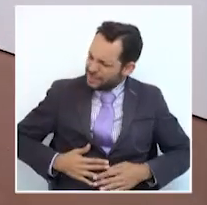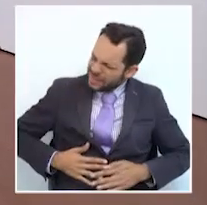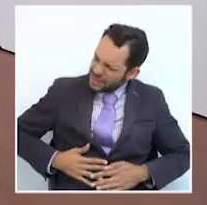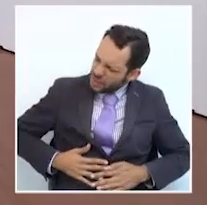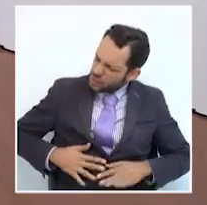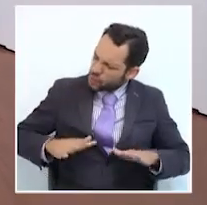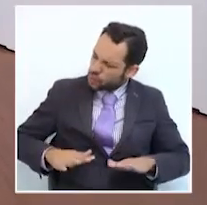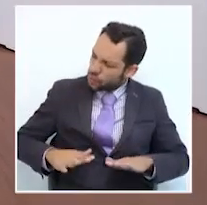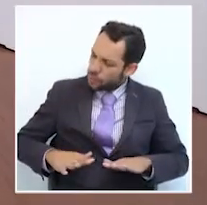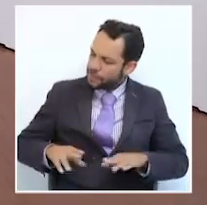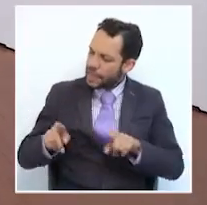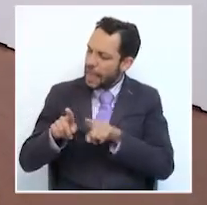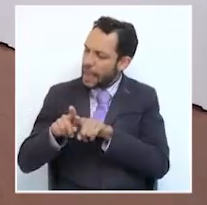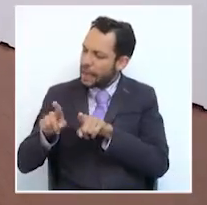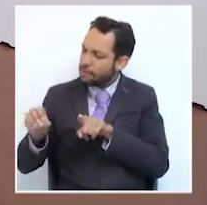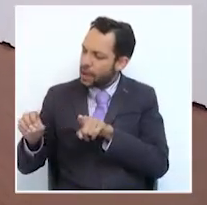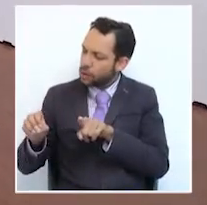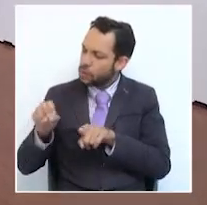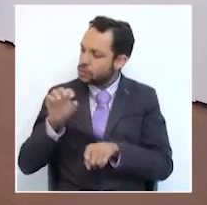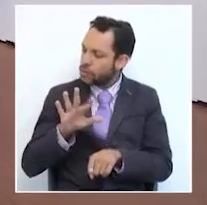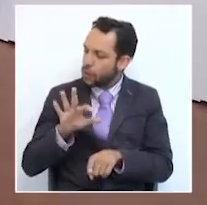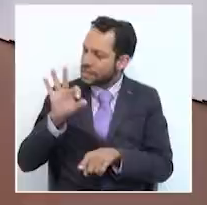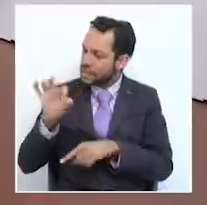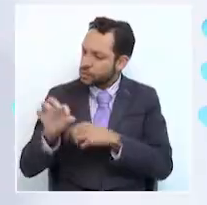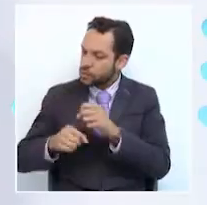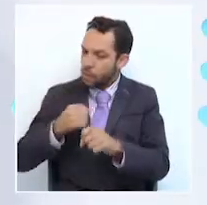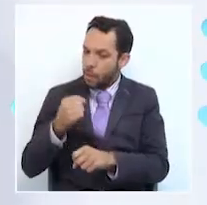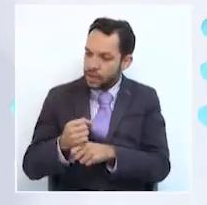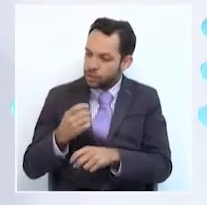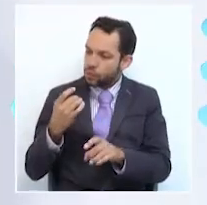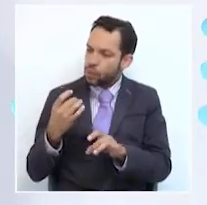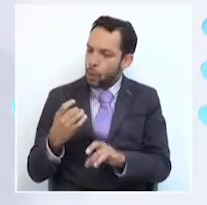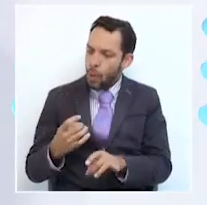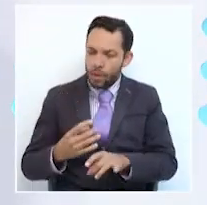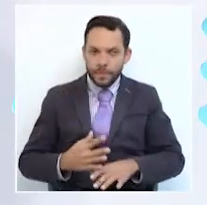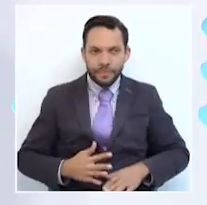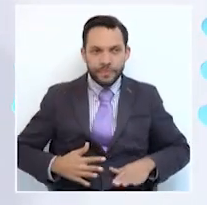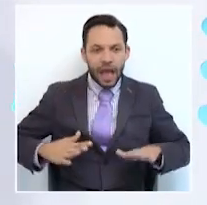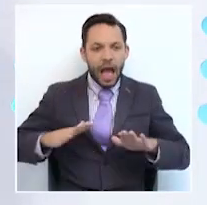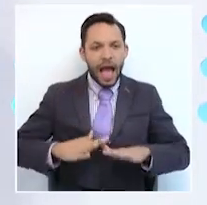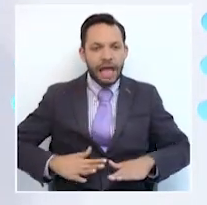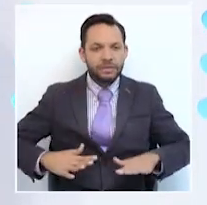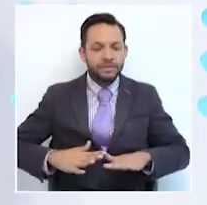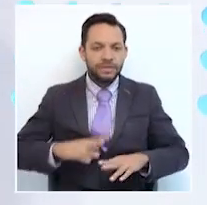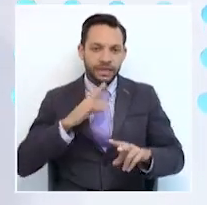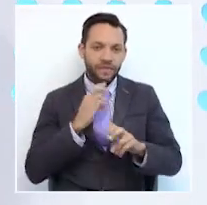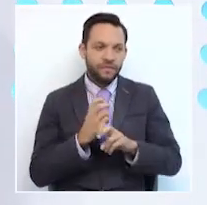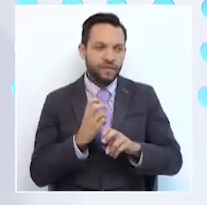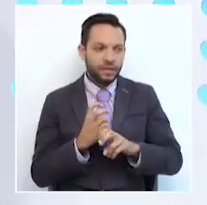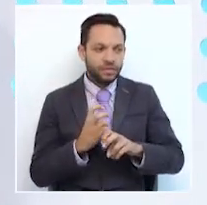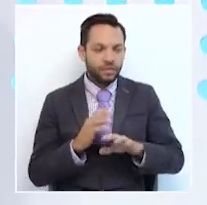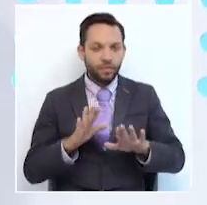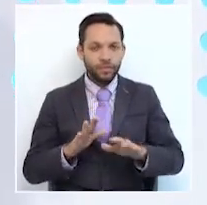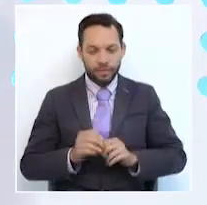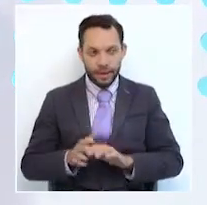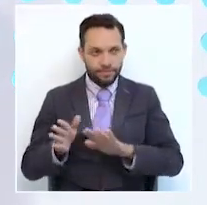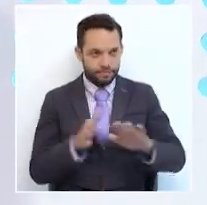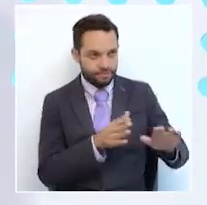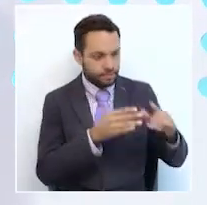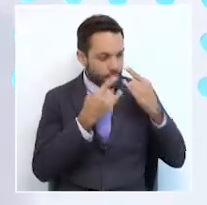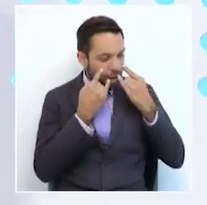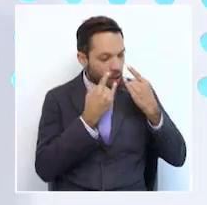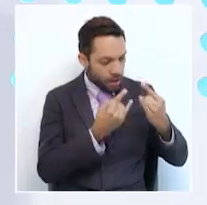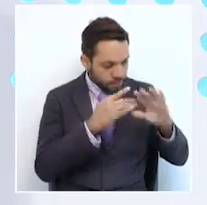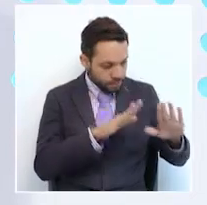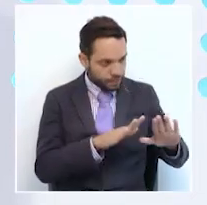para un hermanito tiene 58 años esta pregunta me parece supremamente interesante porque es que uno dice